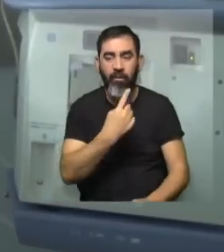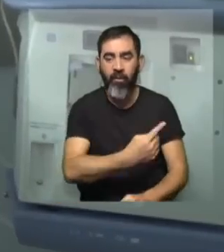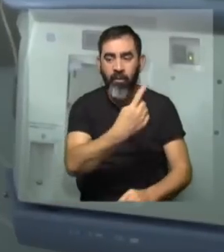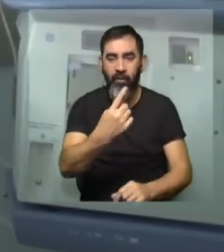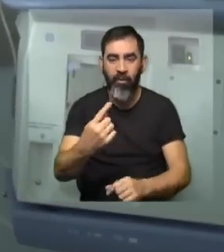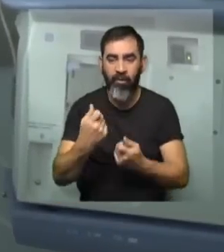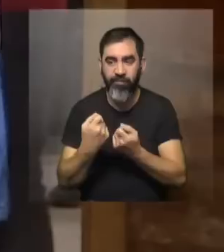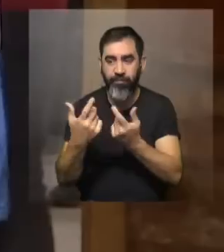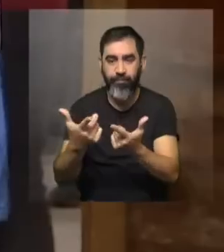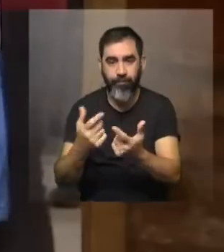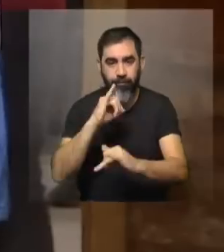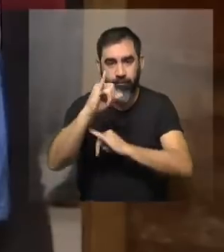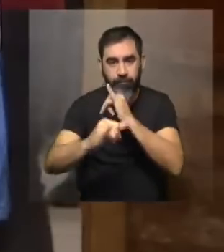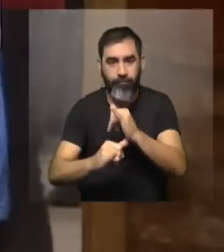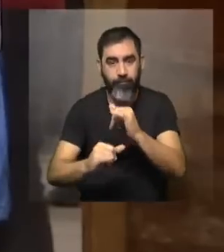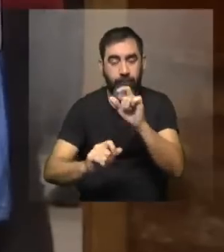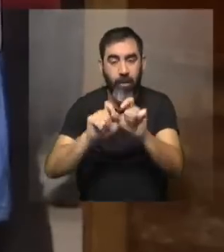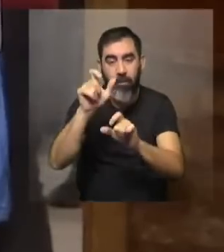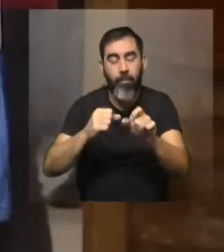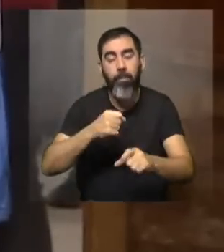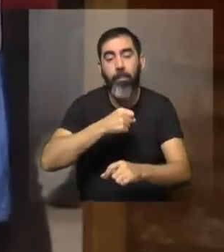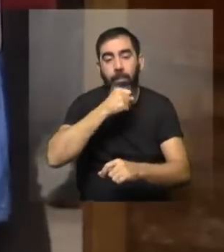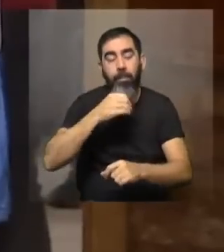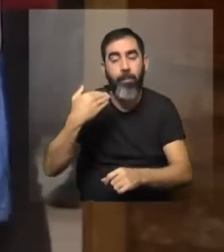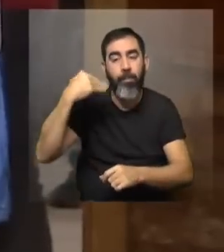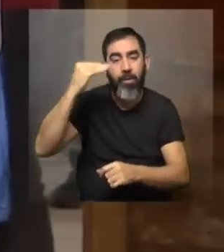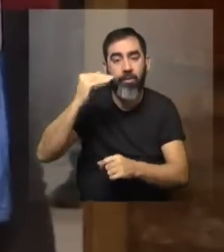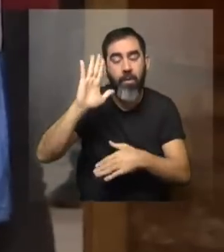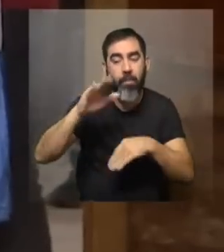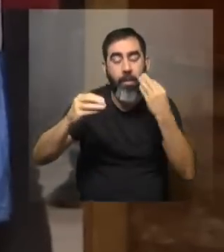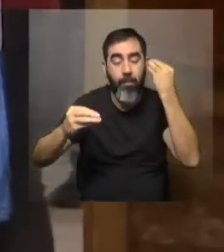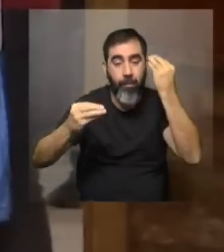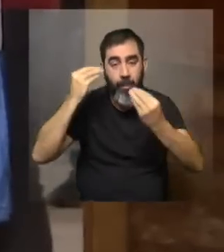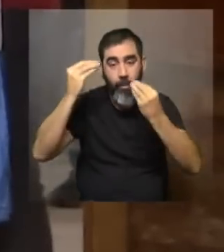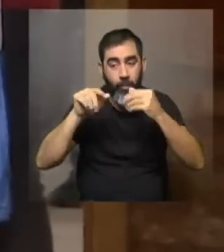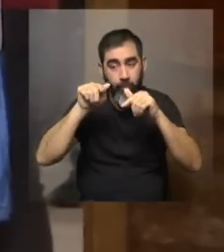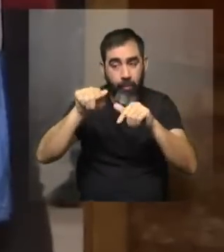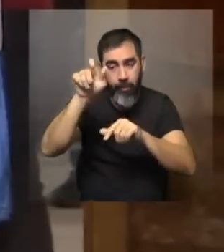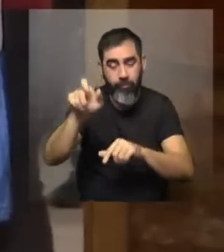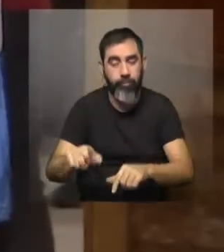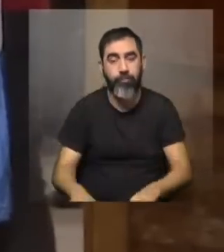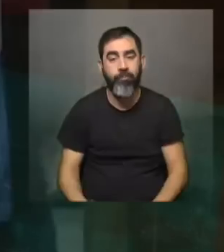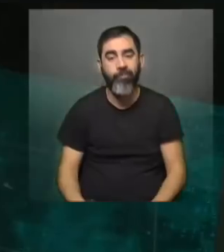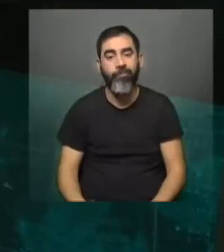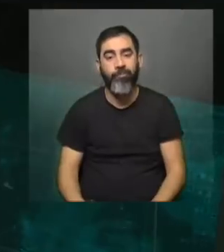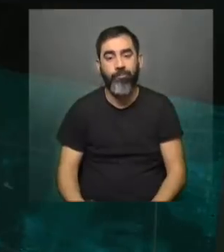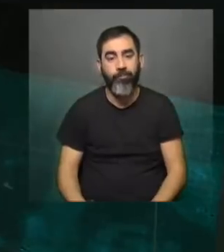cada uno y sobre todo de esos Gallegos más mayores que solo nuestra mayor preocupación son ellos justamente